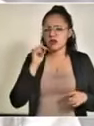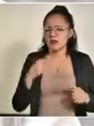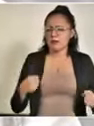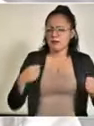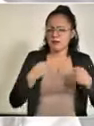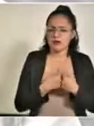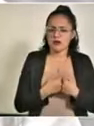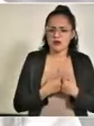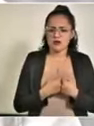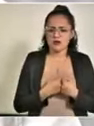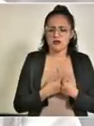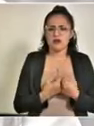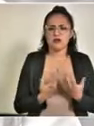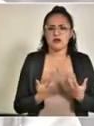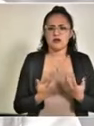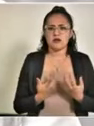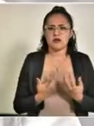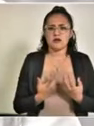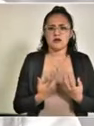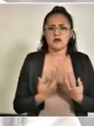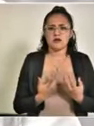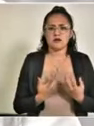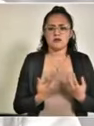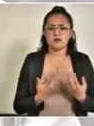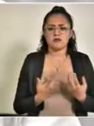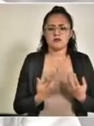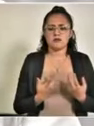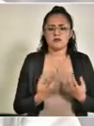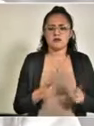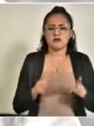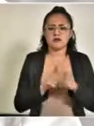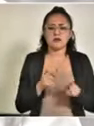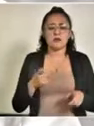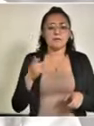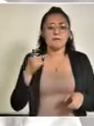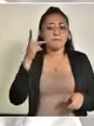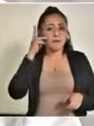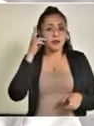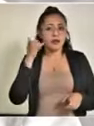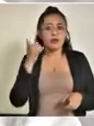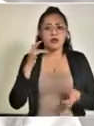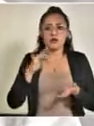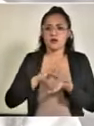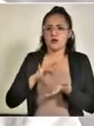confrontación entre piratas y Uber.